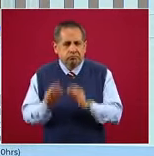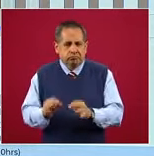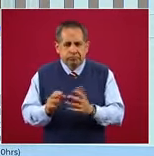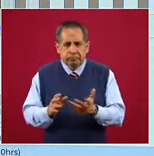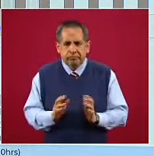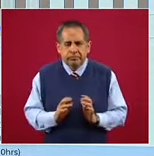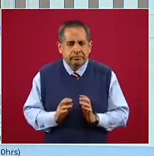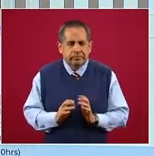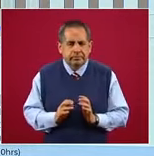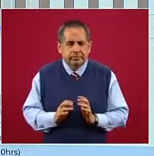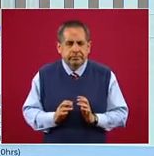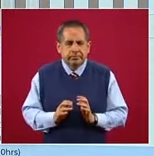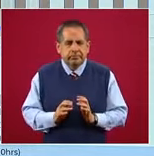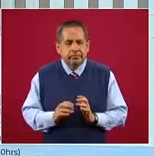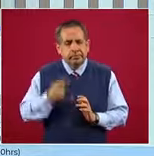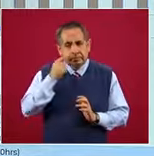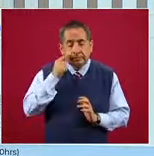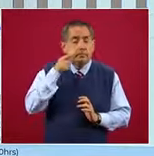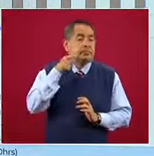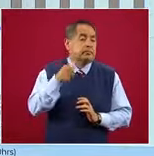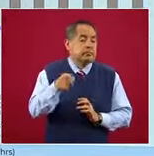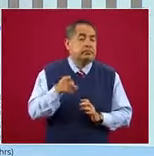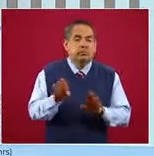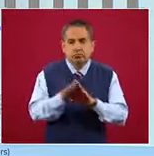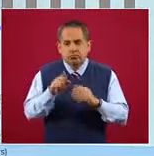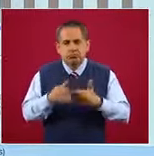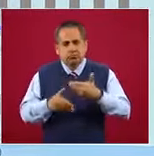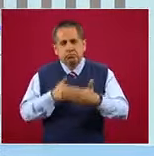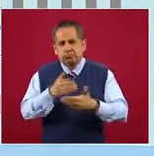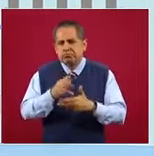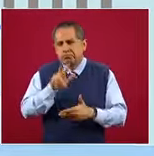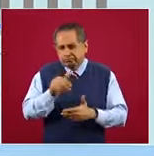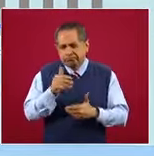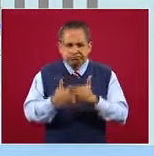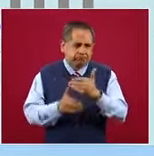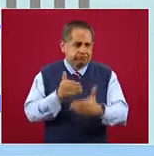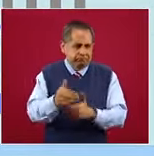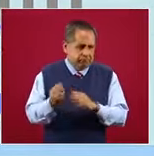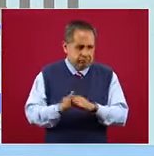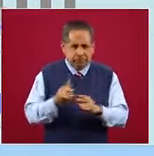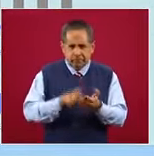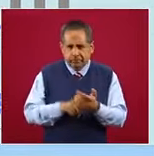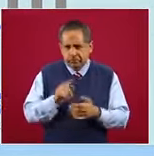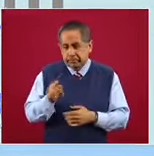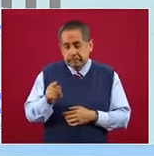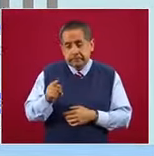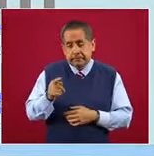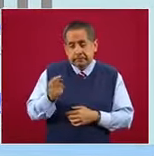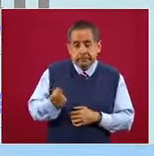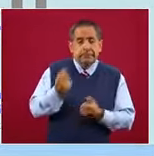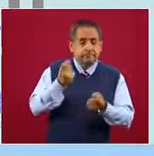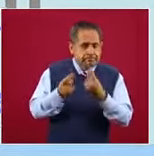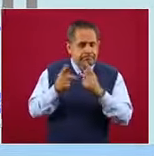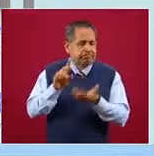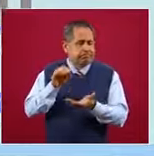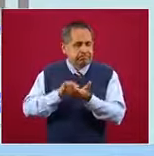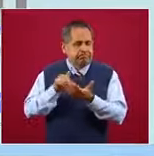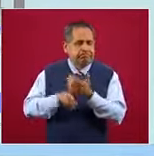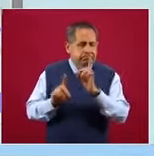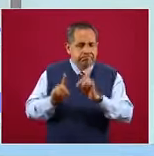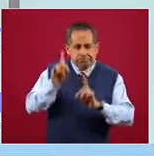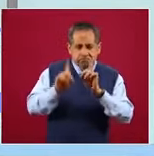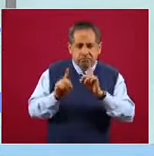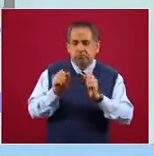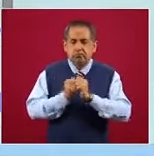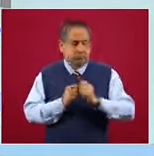claro, que son los casos confirmados, y en la medida que vamos avanzando, en donde vemos todavía aún casos sospechosos,